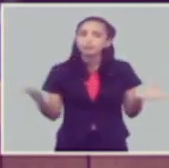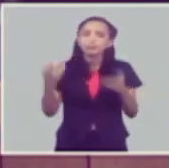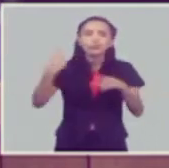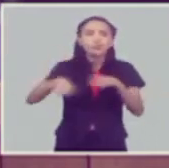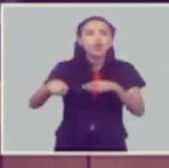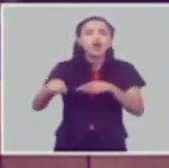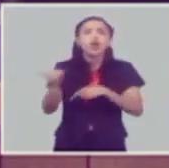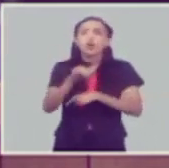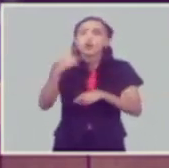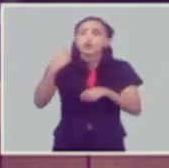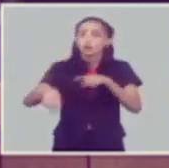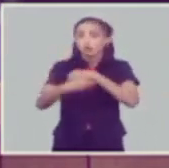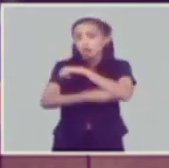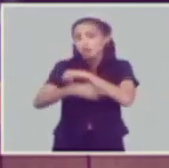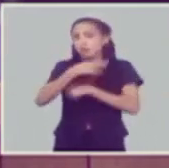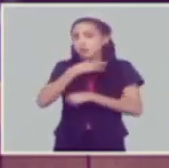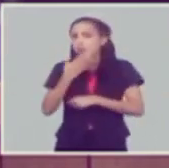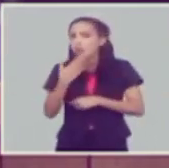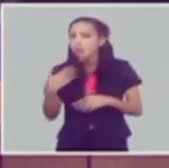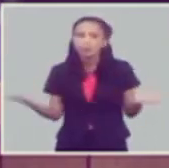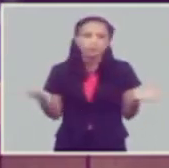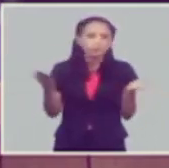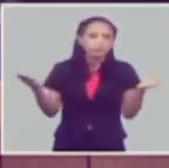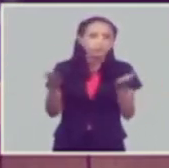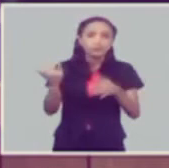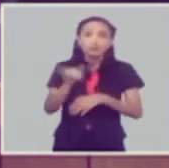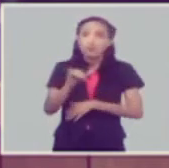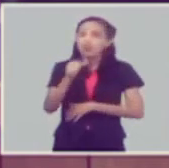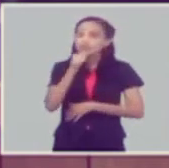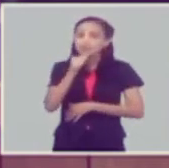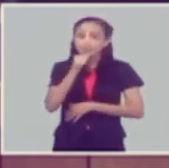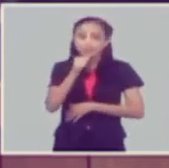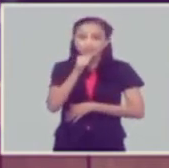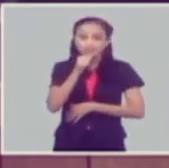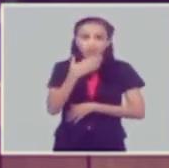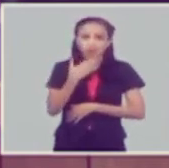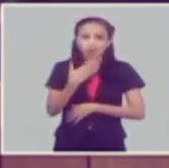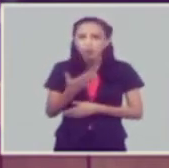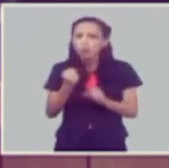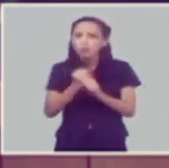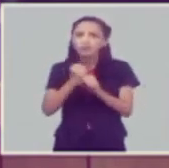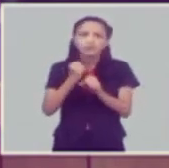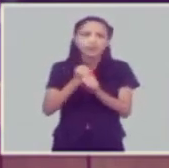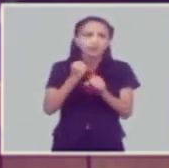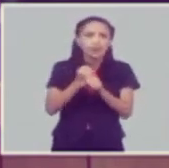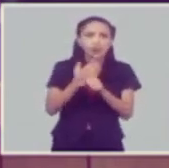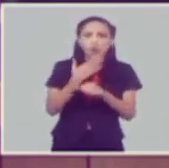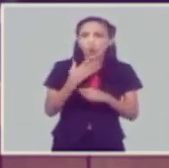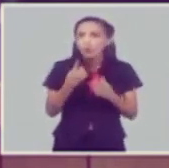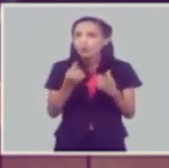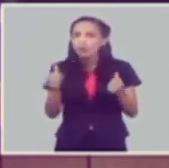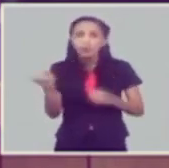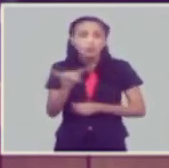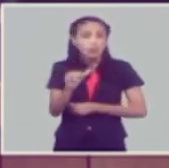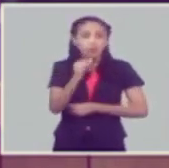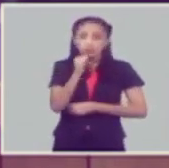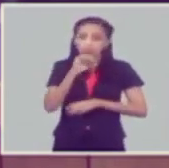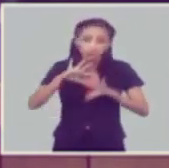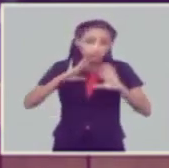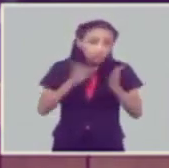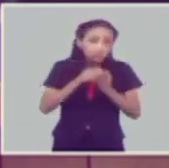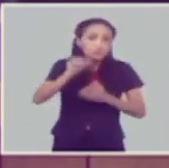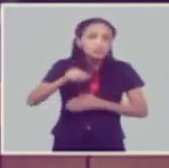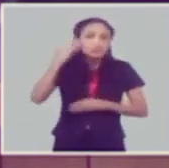desarrollo, con incertidumbre sobre los flujos comerciales, el empleo y la estabilidad financiera. La política